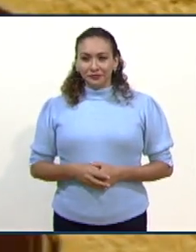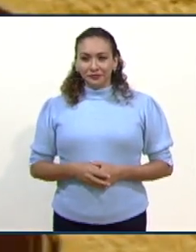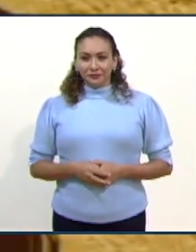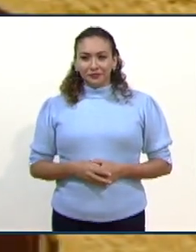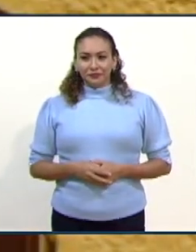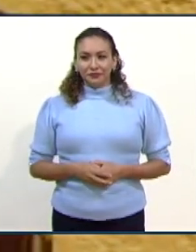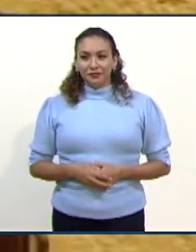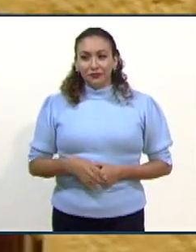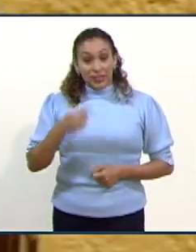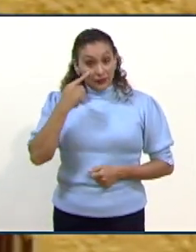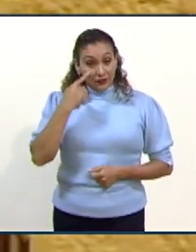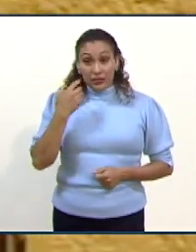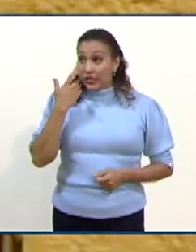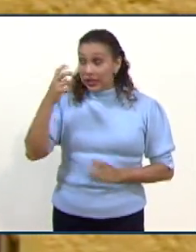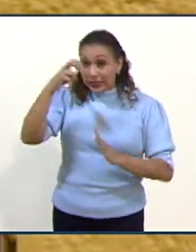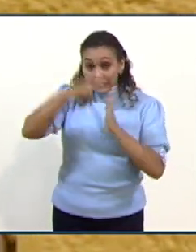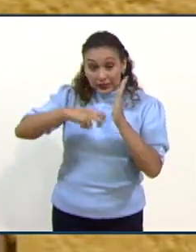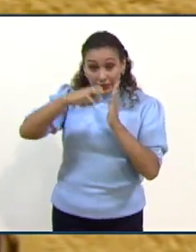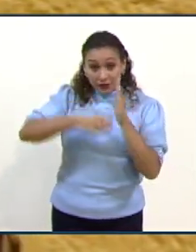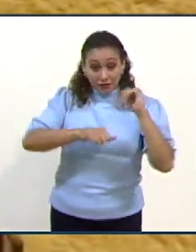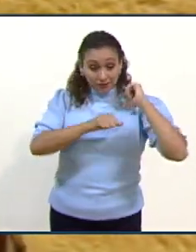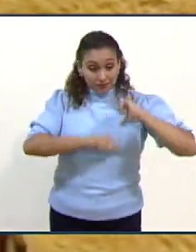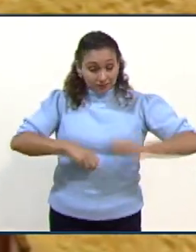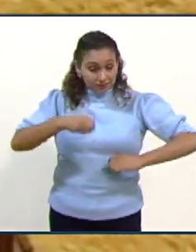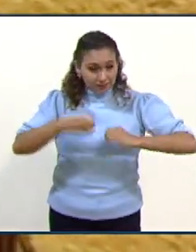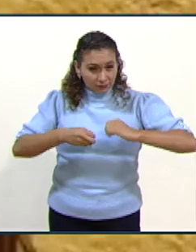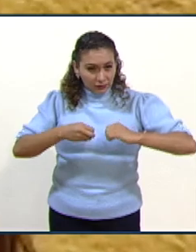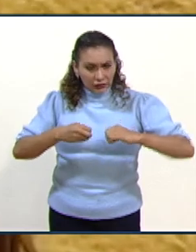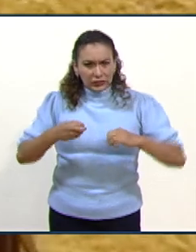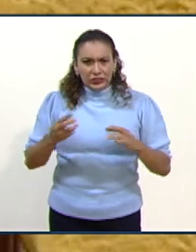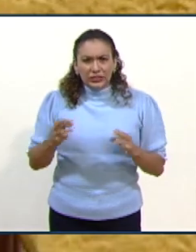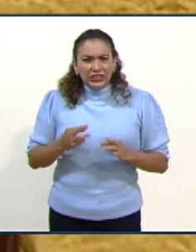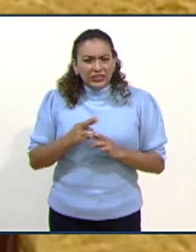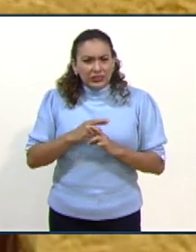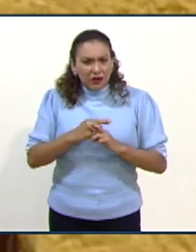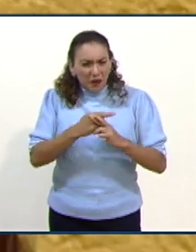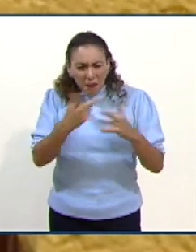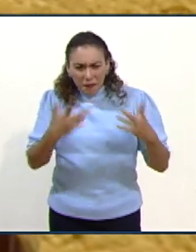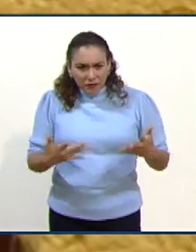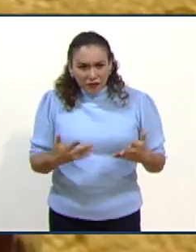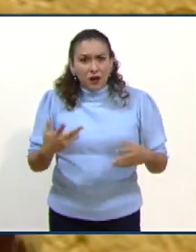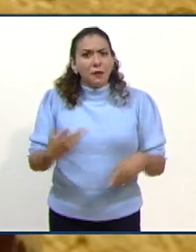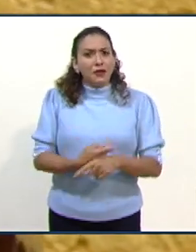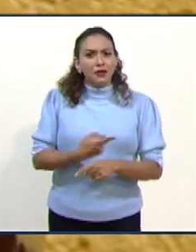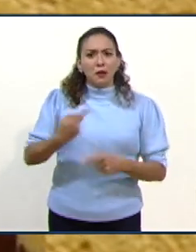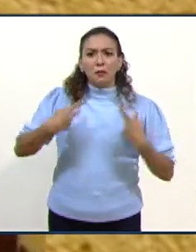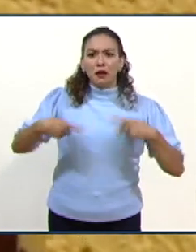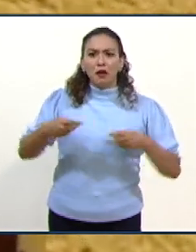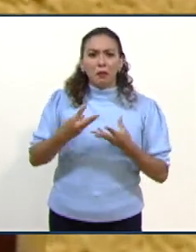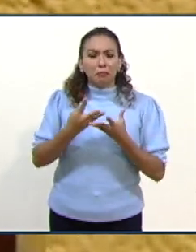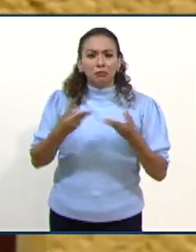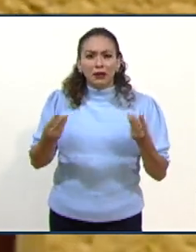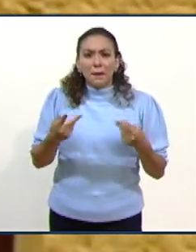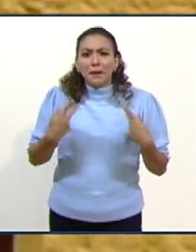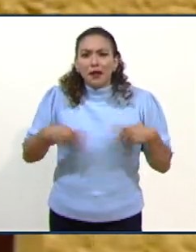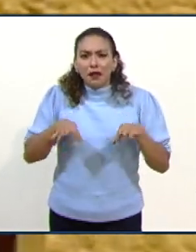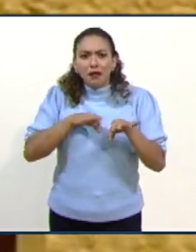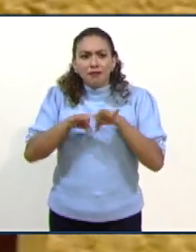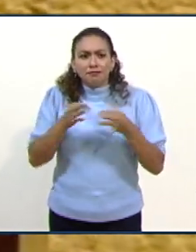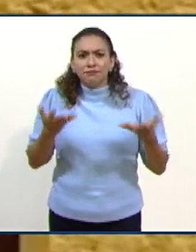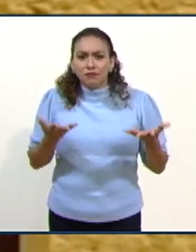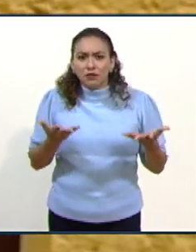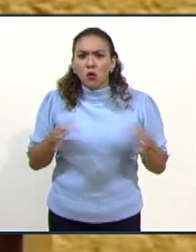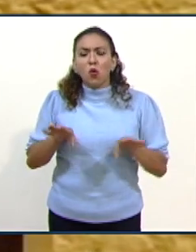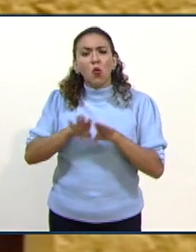Si se da una reforma destructiva del Poder Judicial, no habrá con quién ir a hablar y hacer valer la